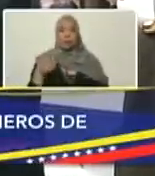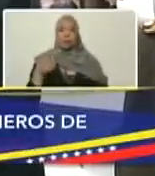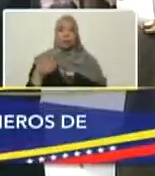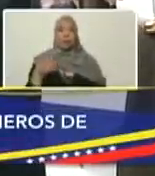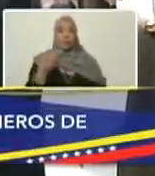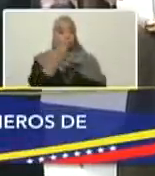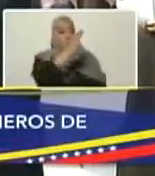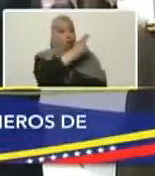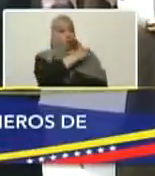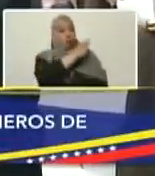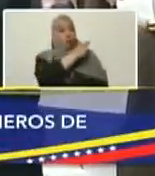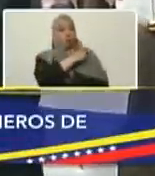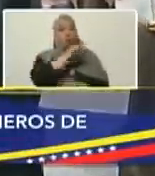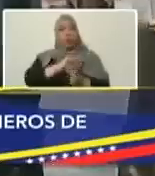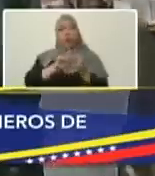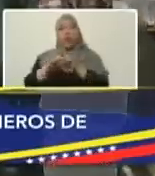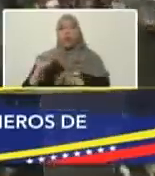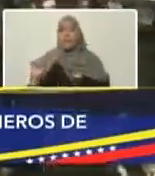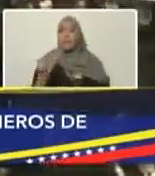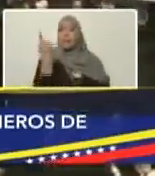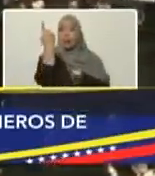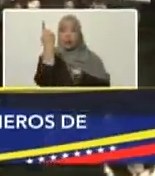que han ascendido de primero